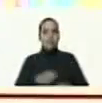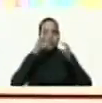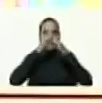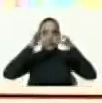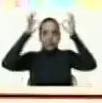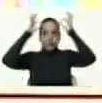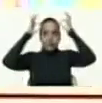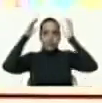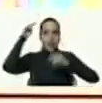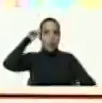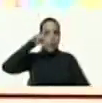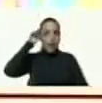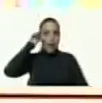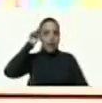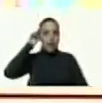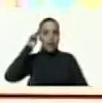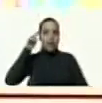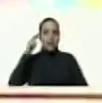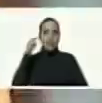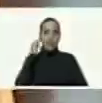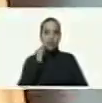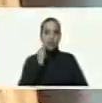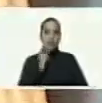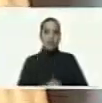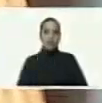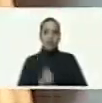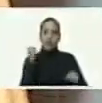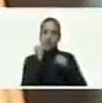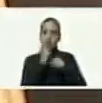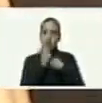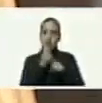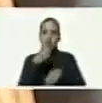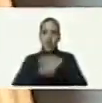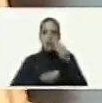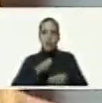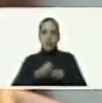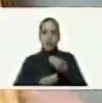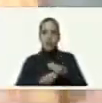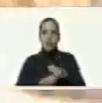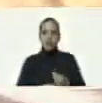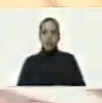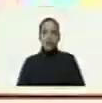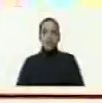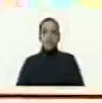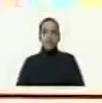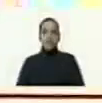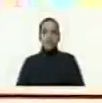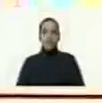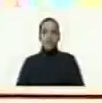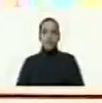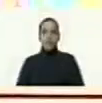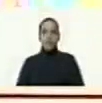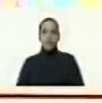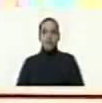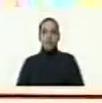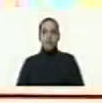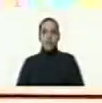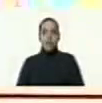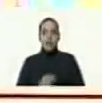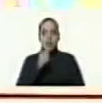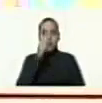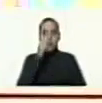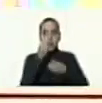del Libertador. Un trabajo de Gonzalo Picón Febres Cordero. Discursos de